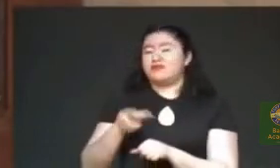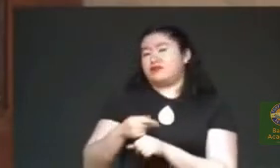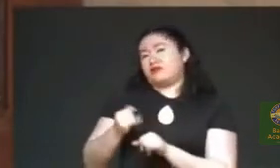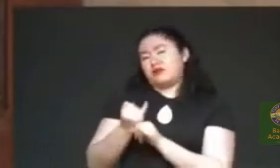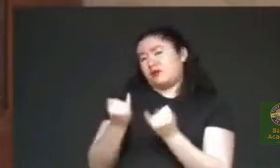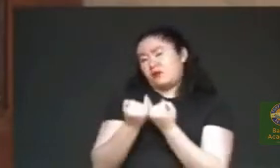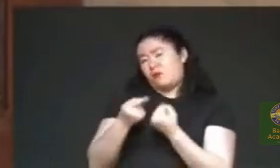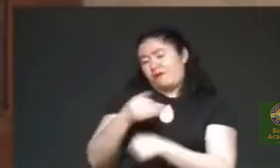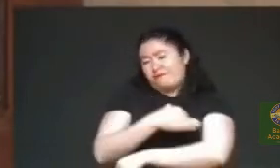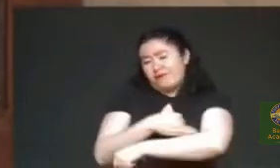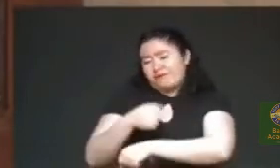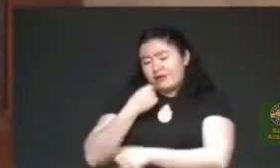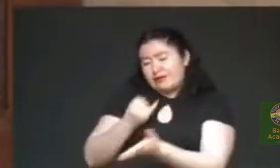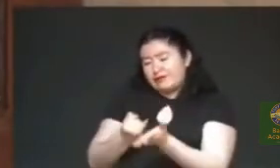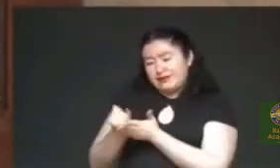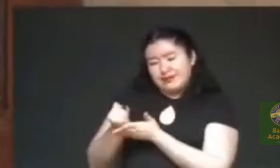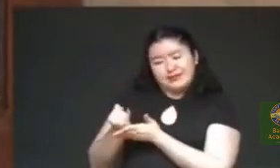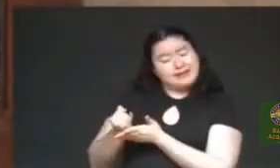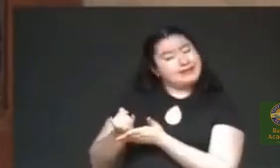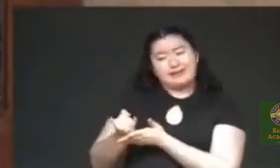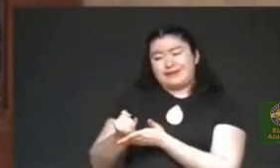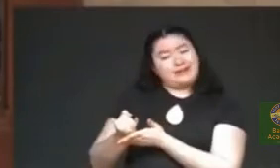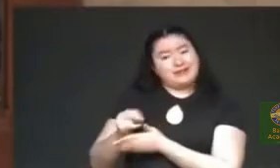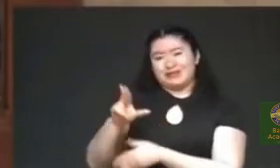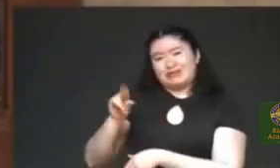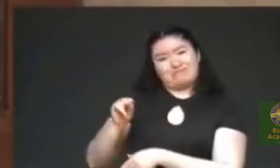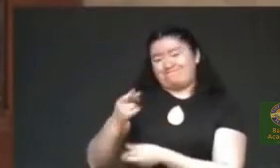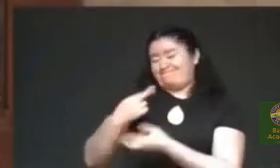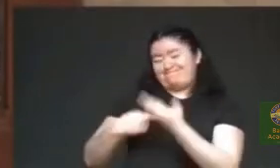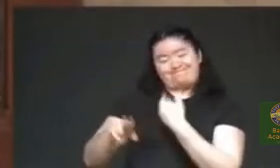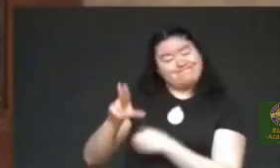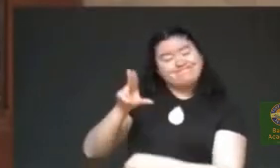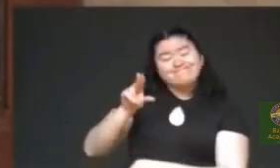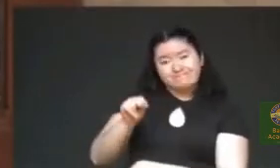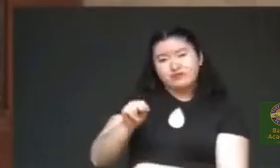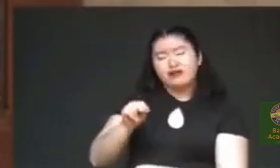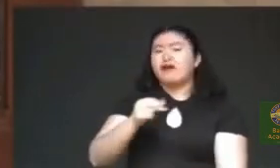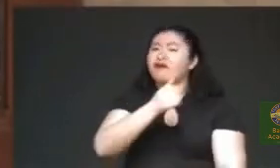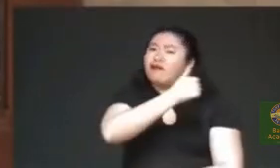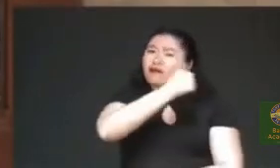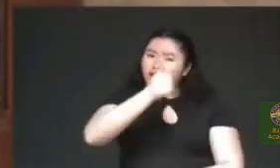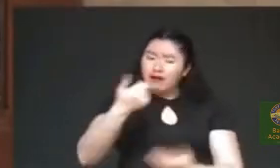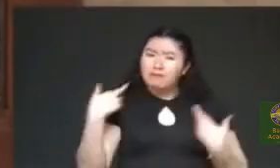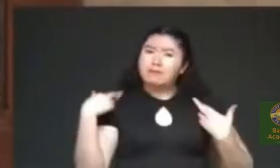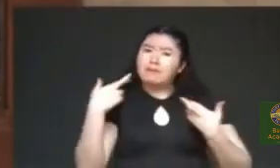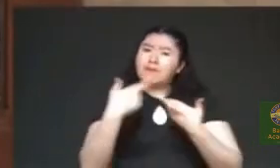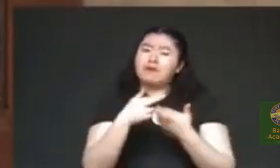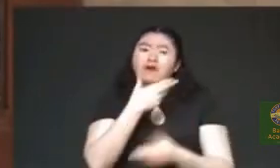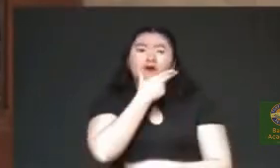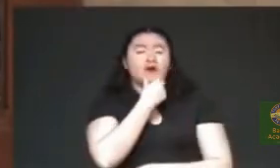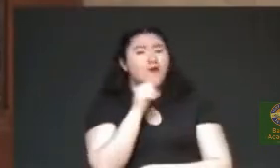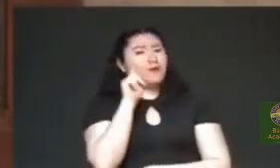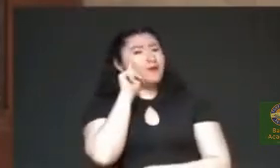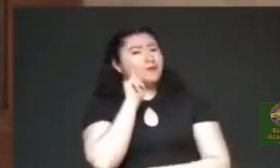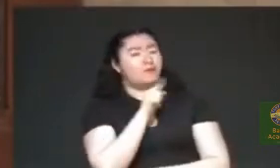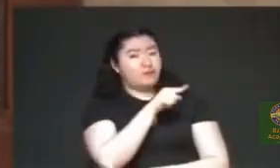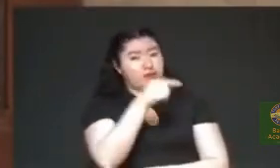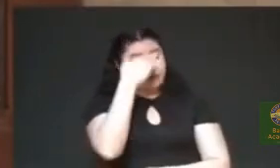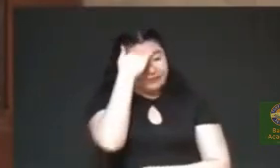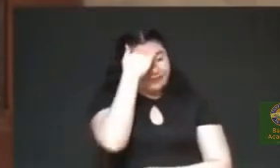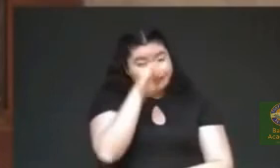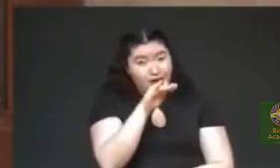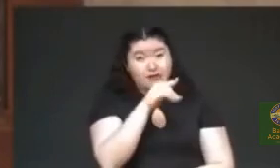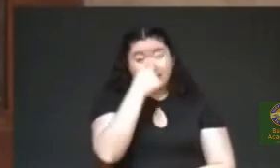no, hay una serie de herramientas que cada maestra o cada maestro van a